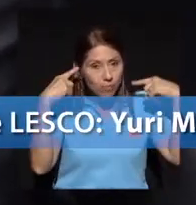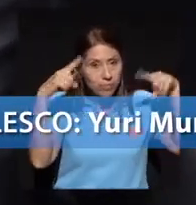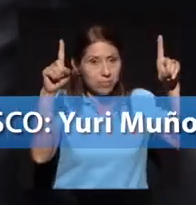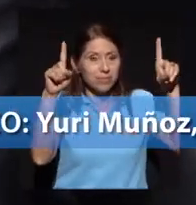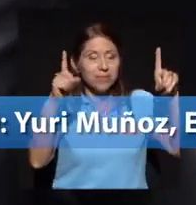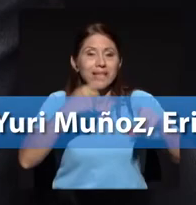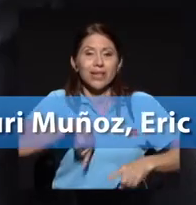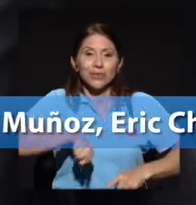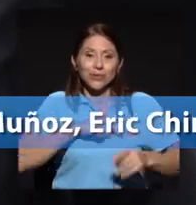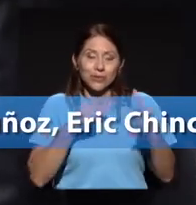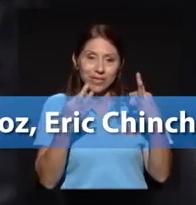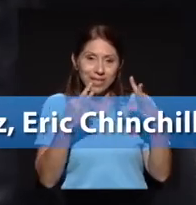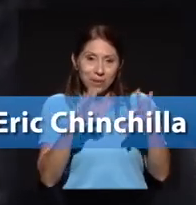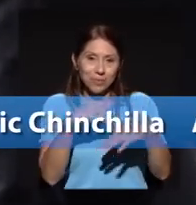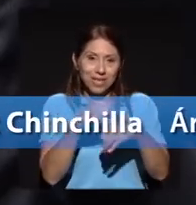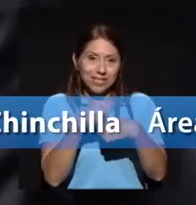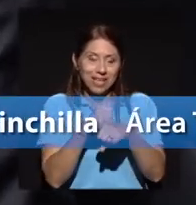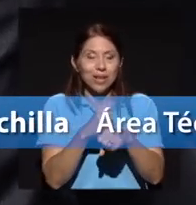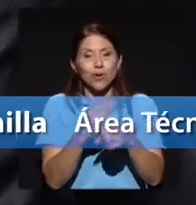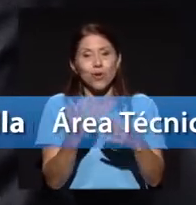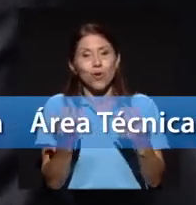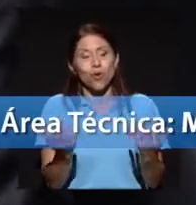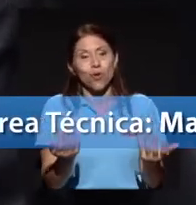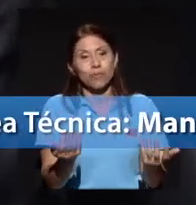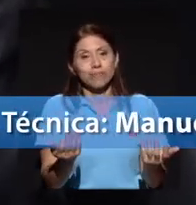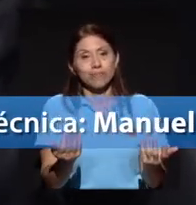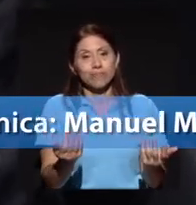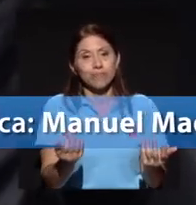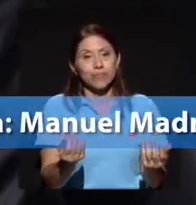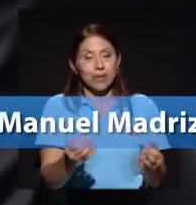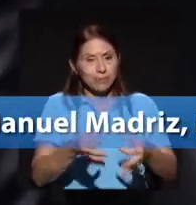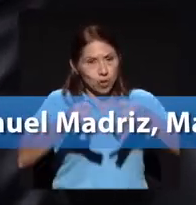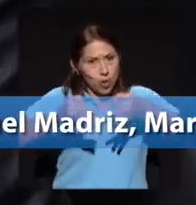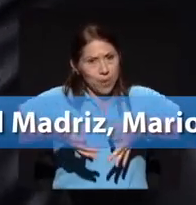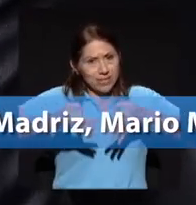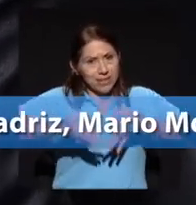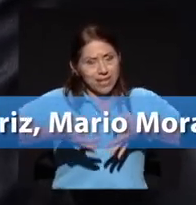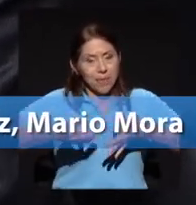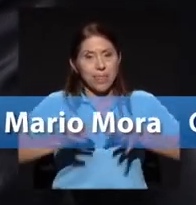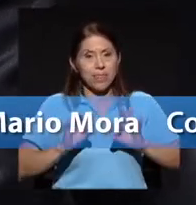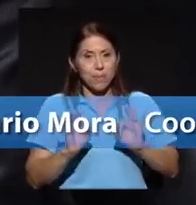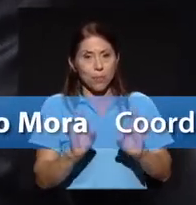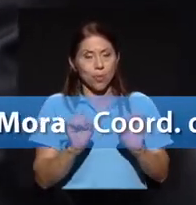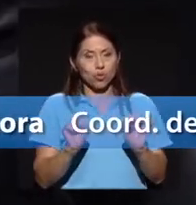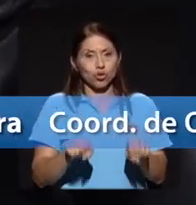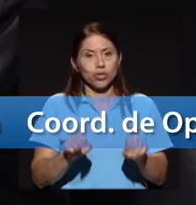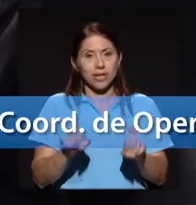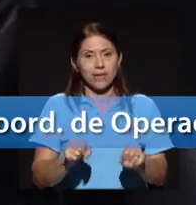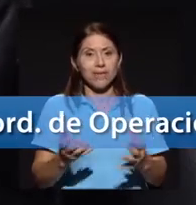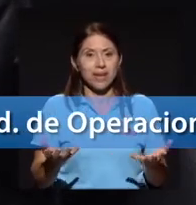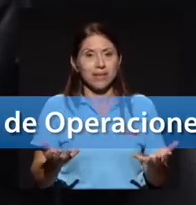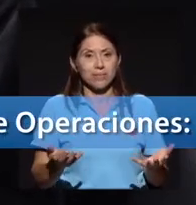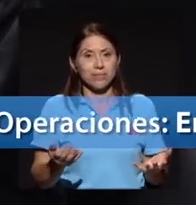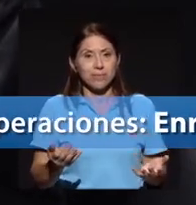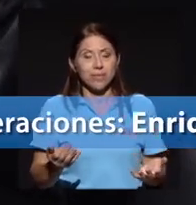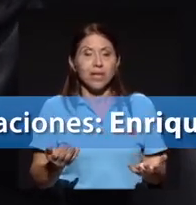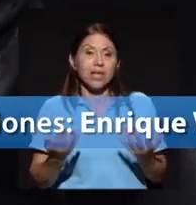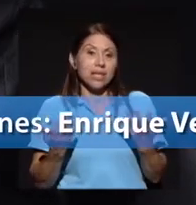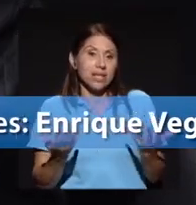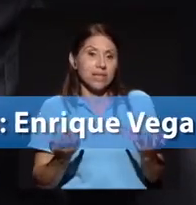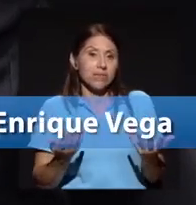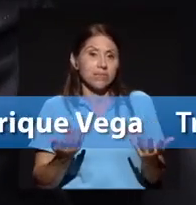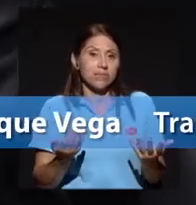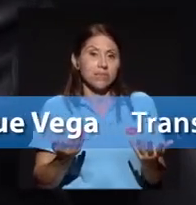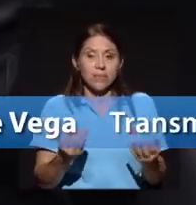tratamos de hacerlo yo diría lo más rectamente posible facilitar no